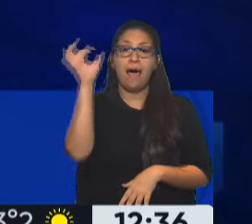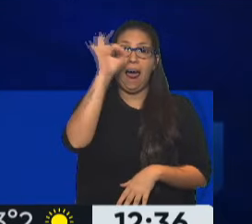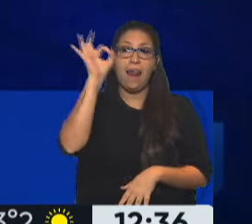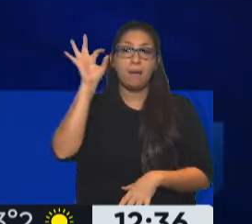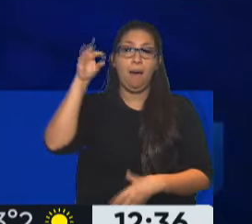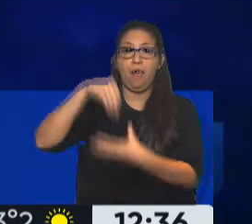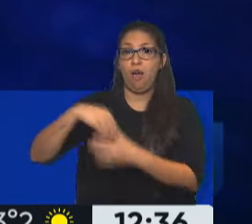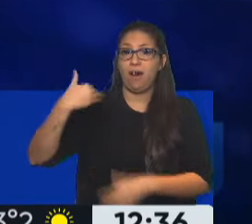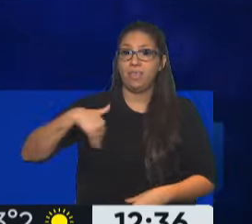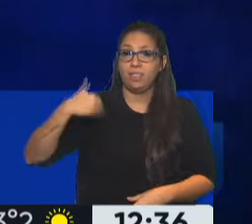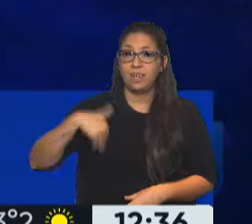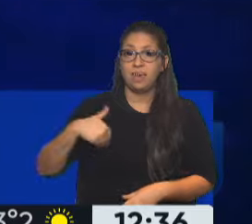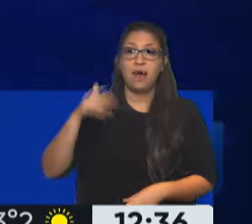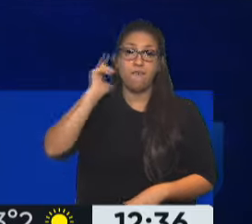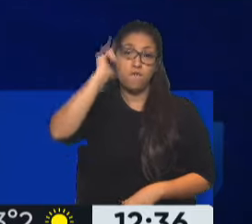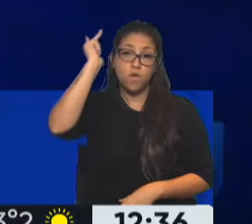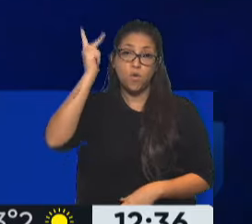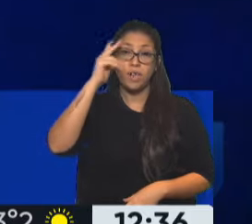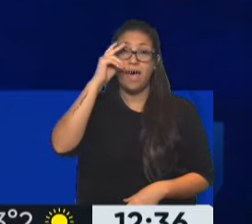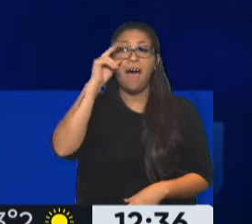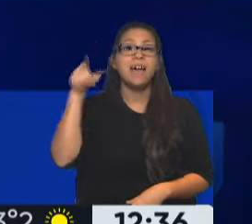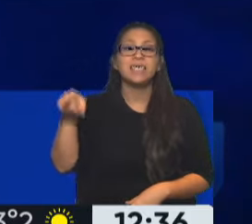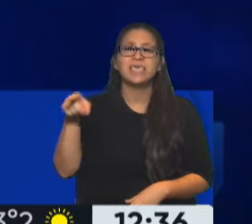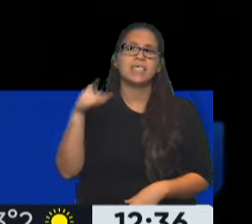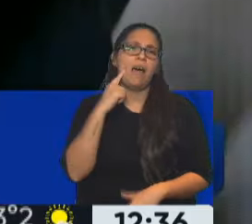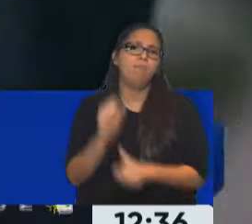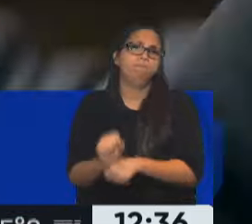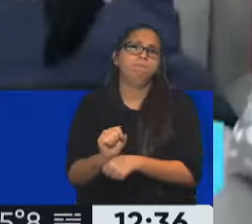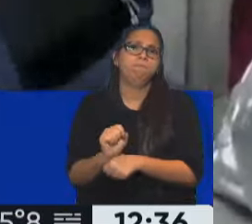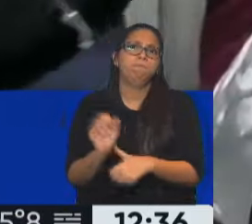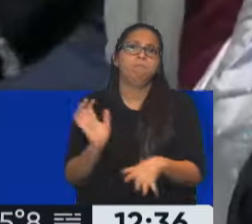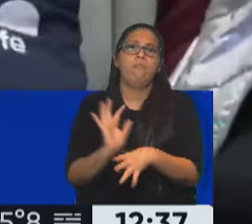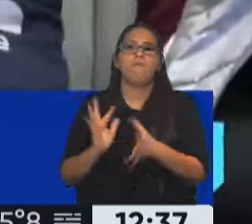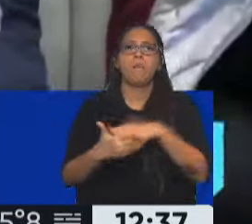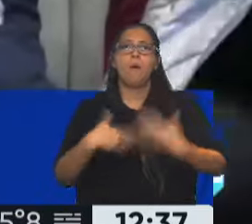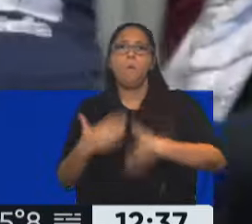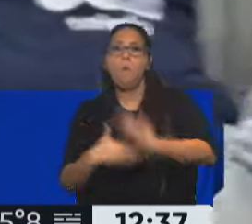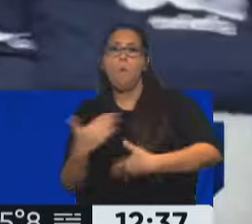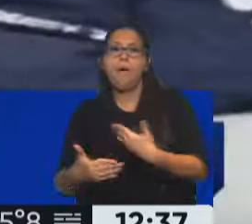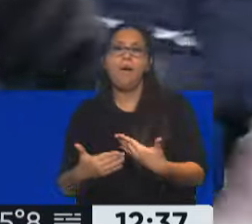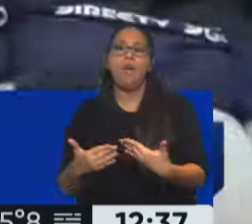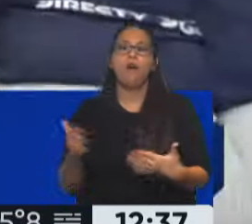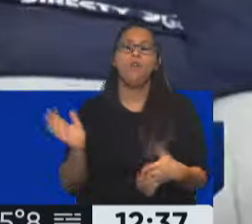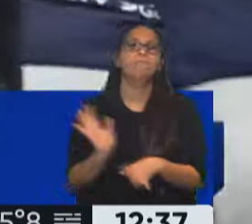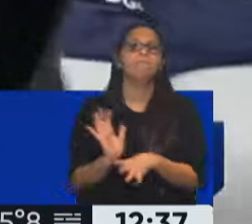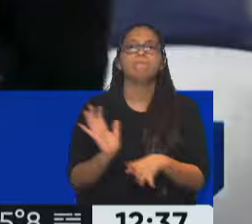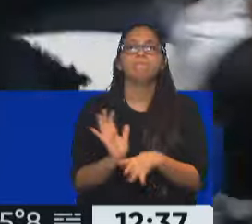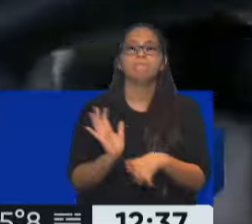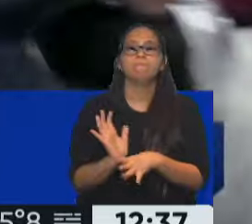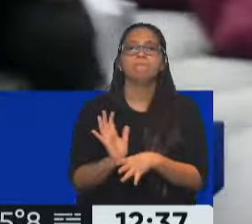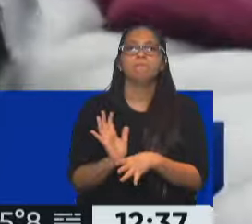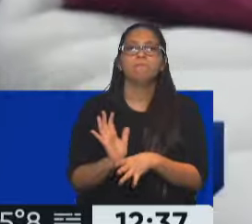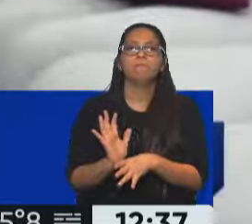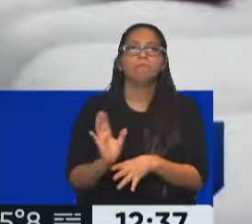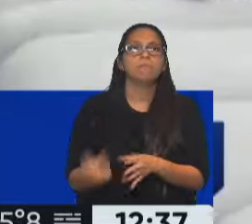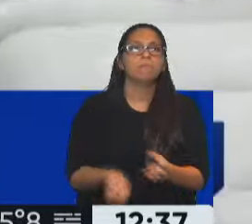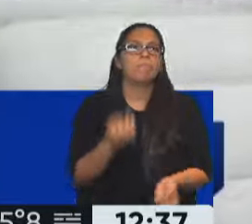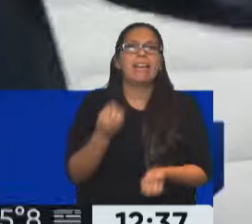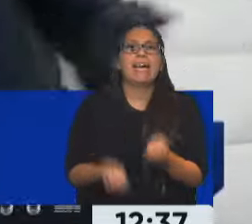de Argentina, que fue superlativa en cuanto jugadora, una cantidad de generación de contenidos,